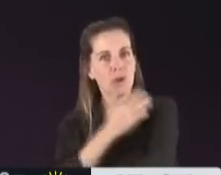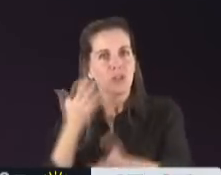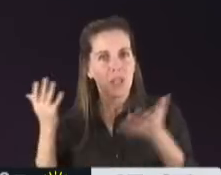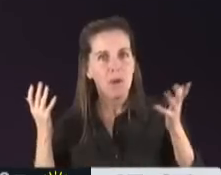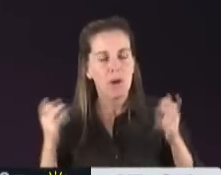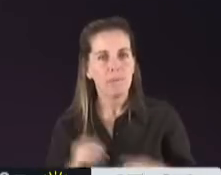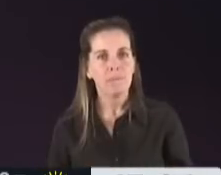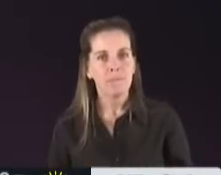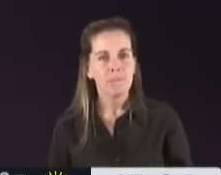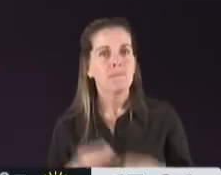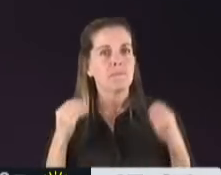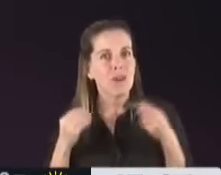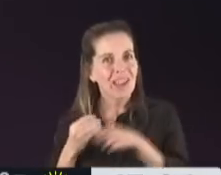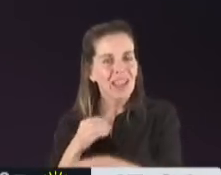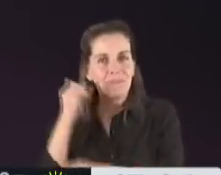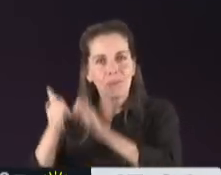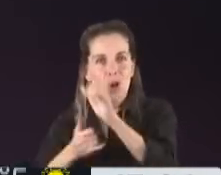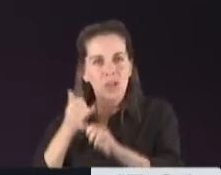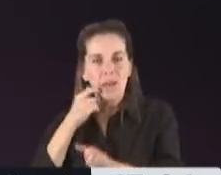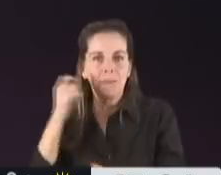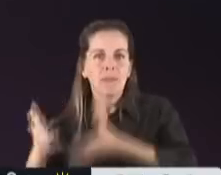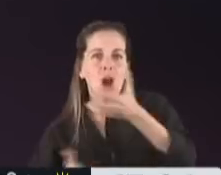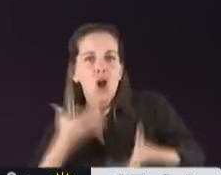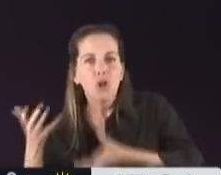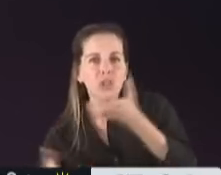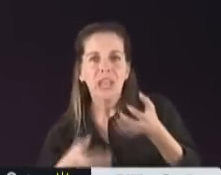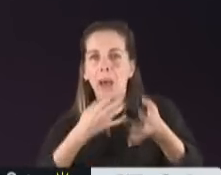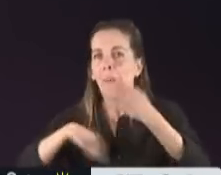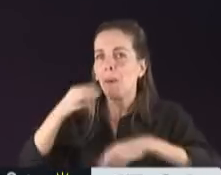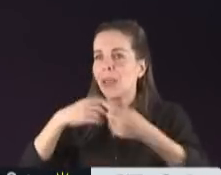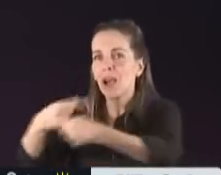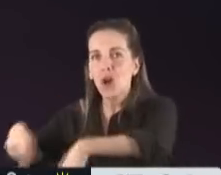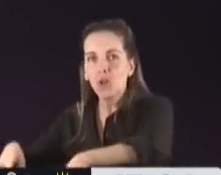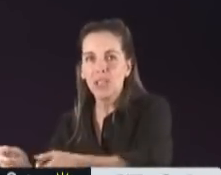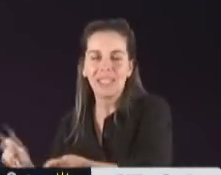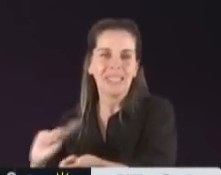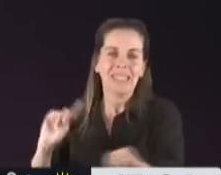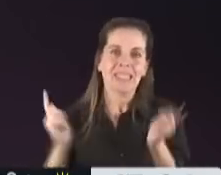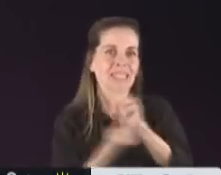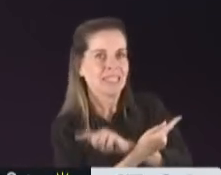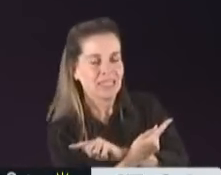Porque pasar de hacer rosquitas para sobrevivir a manejar una